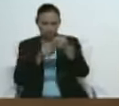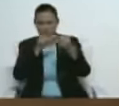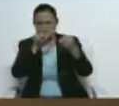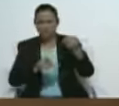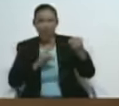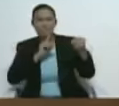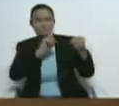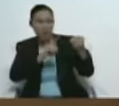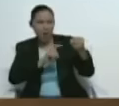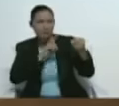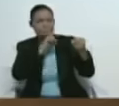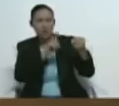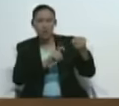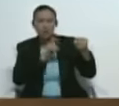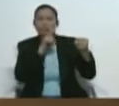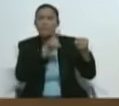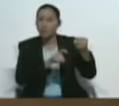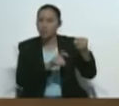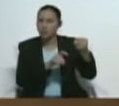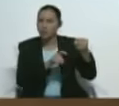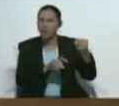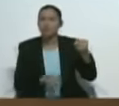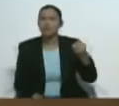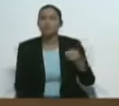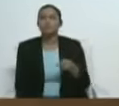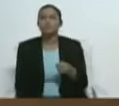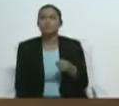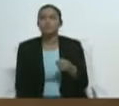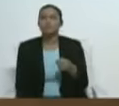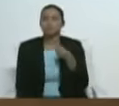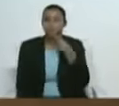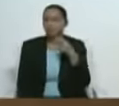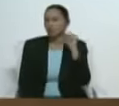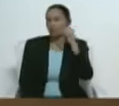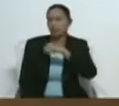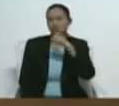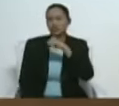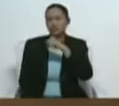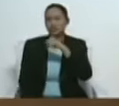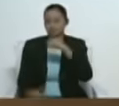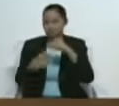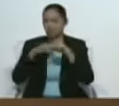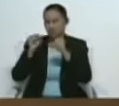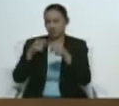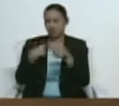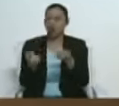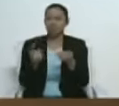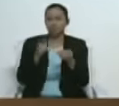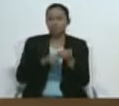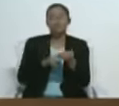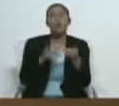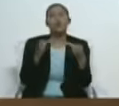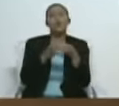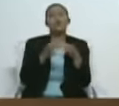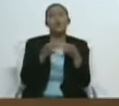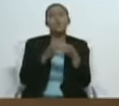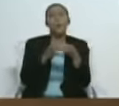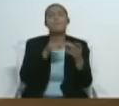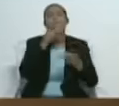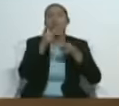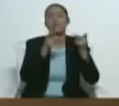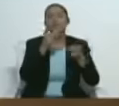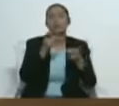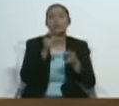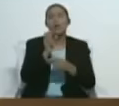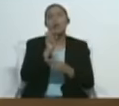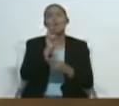de Justicia afirmaron ser activistas políticos de la organización 20 Venezuela